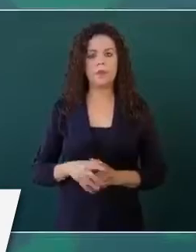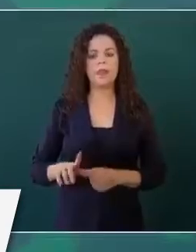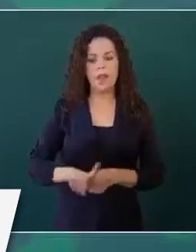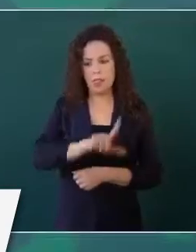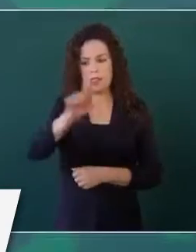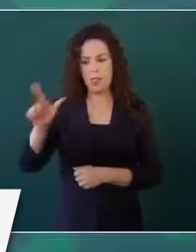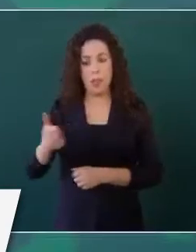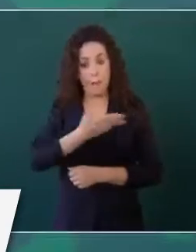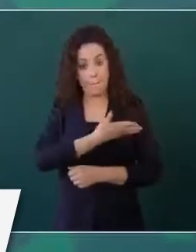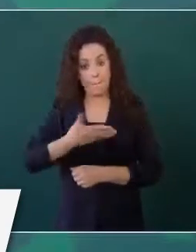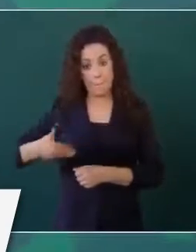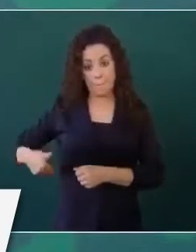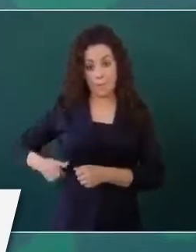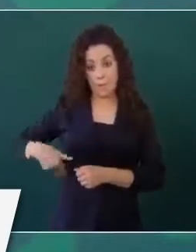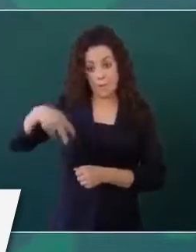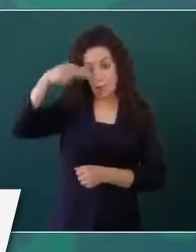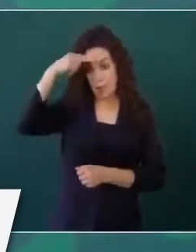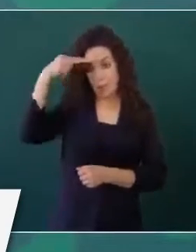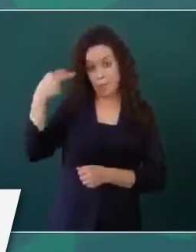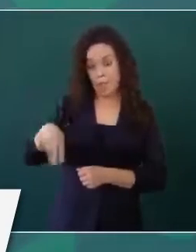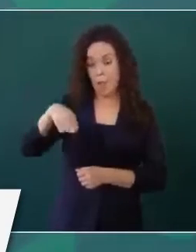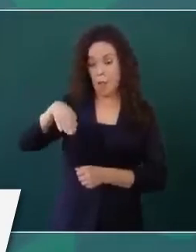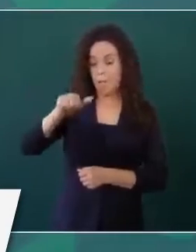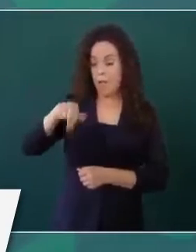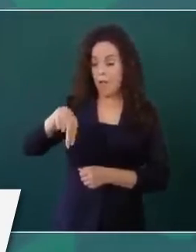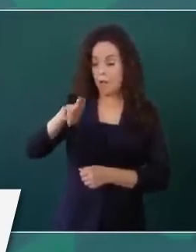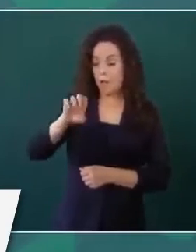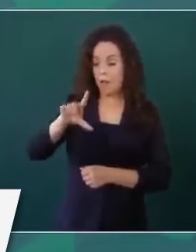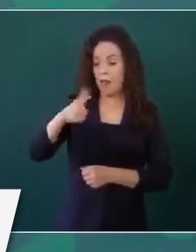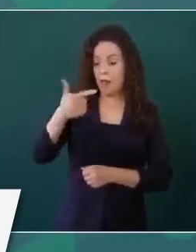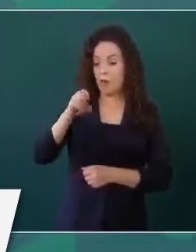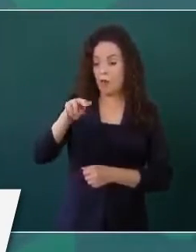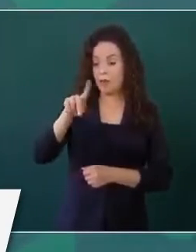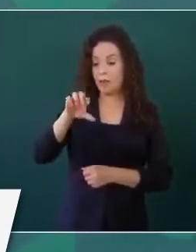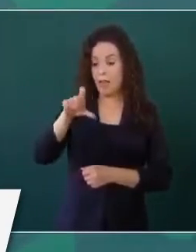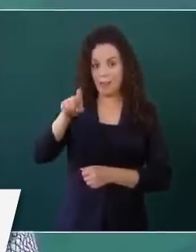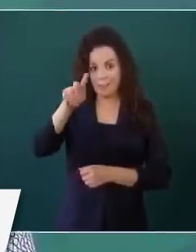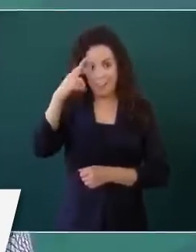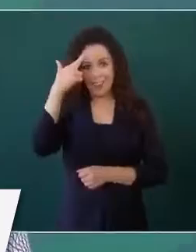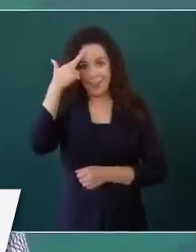de México Manuel González, que era de Tamaulipas.